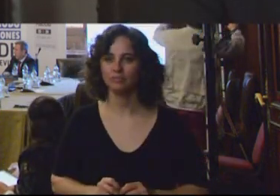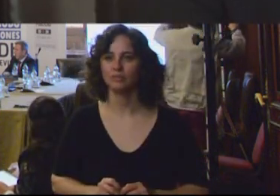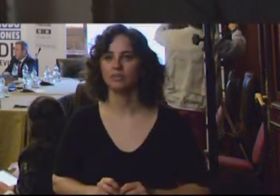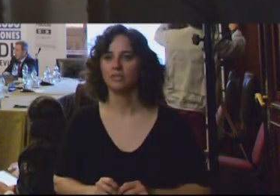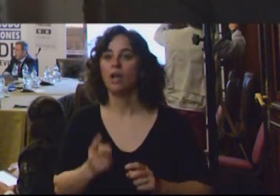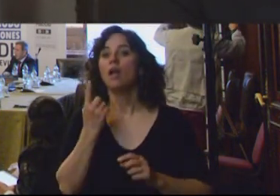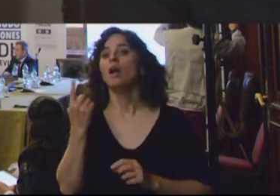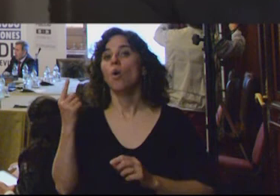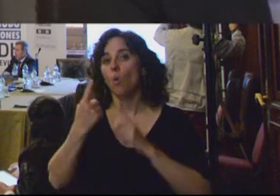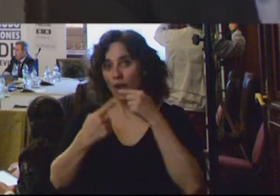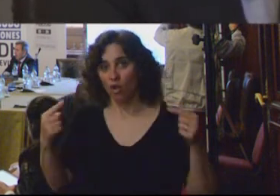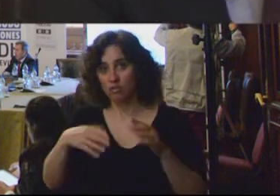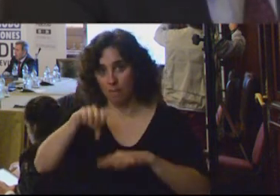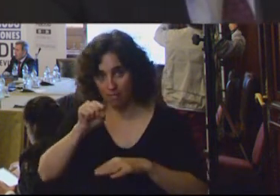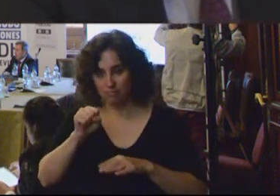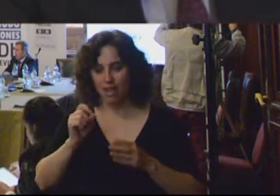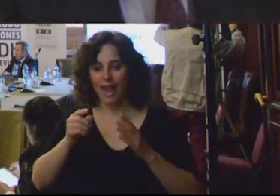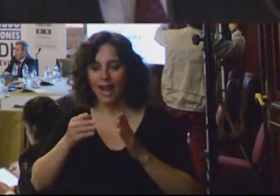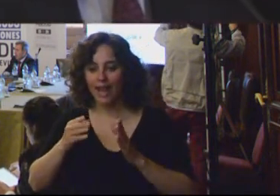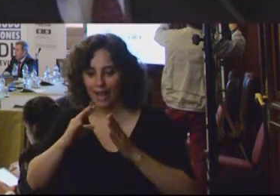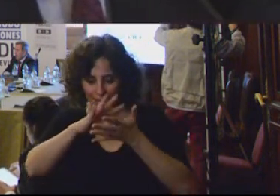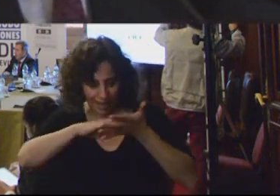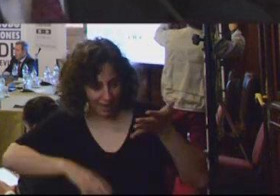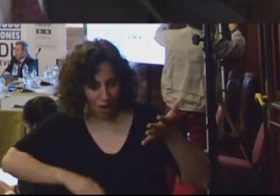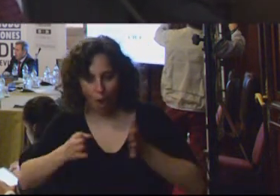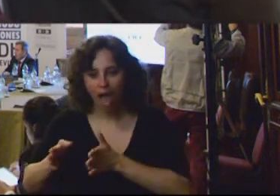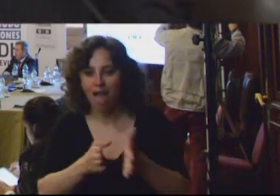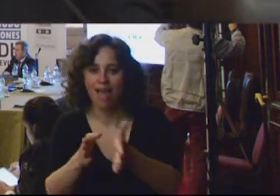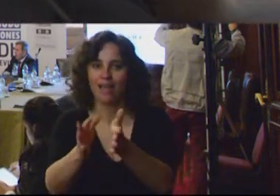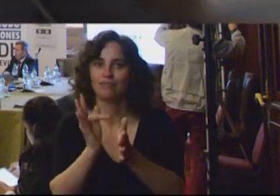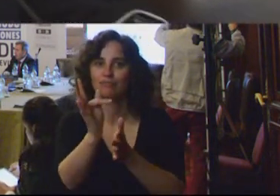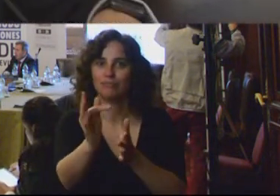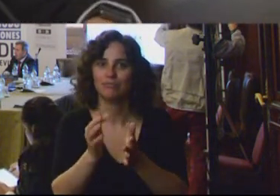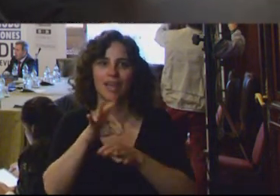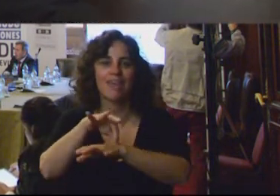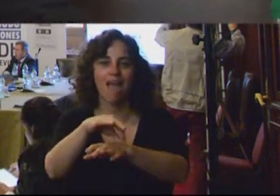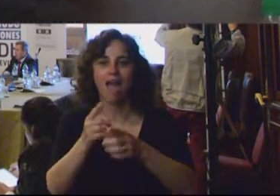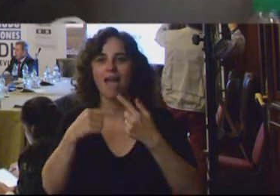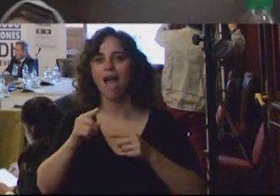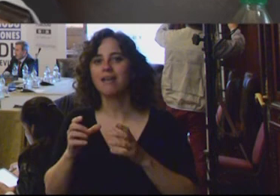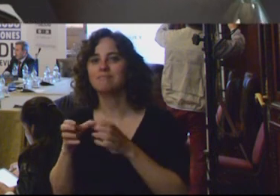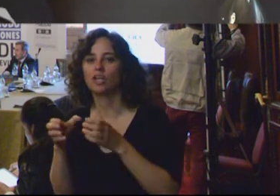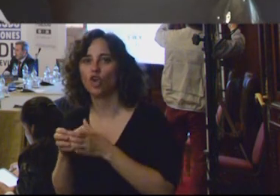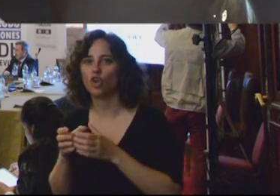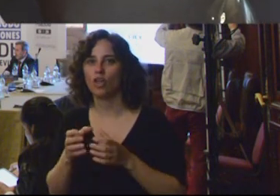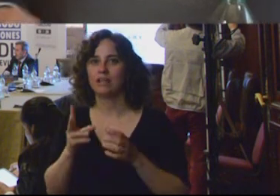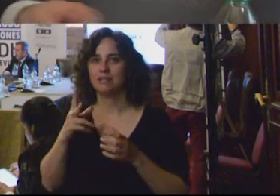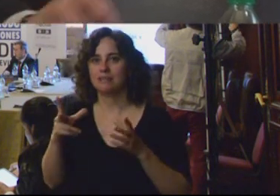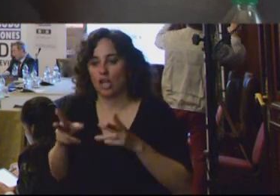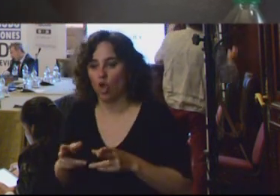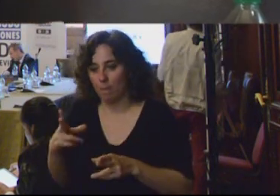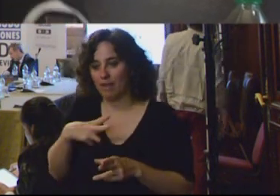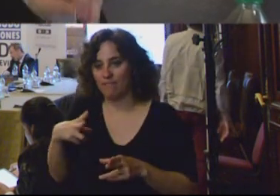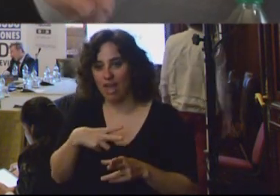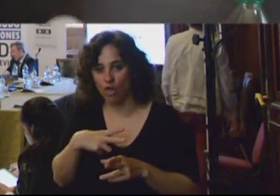hoja de ruta sí hay previstas acciones desde el sector privado, desde la academia y desde la sociedad civil. Yo creo que